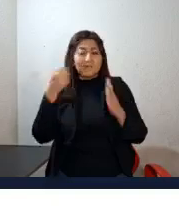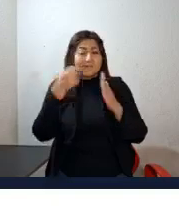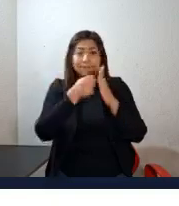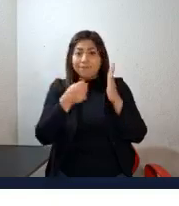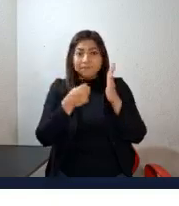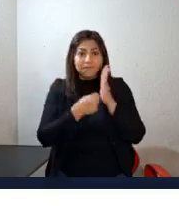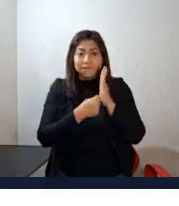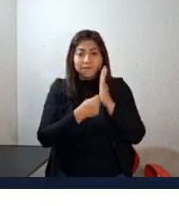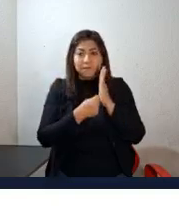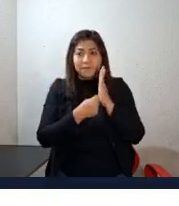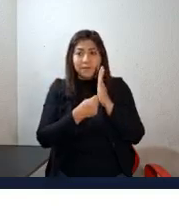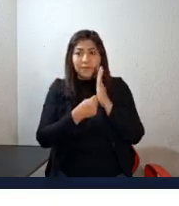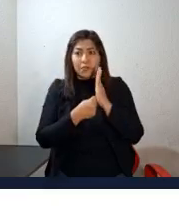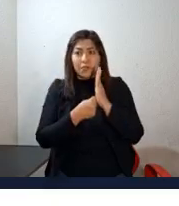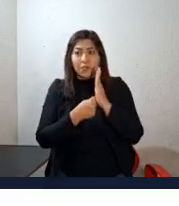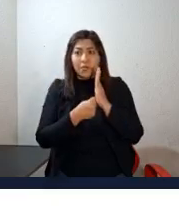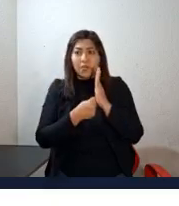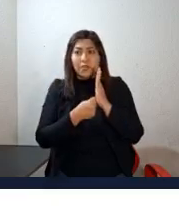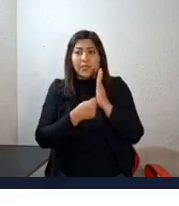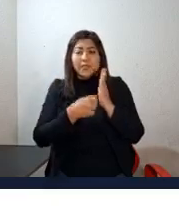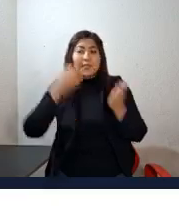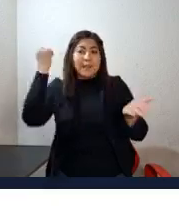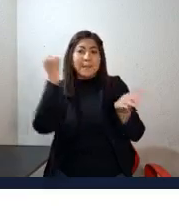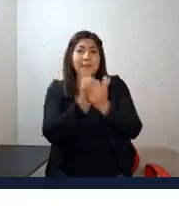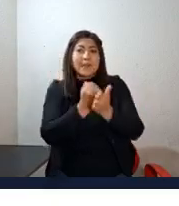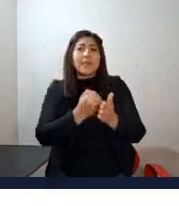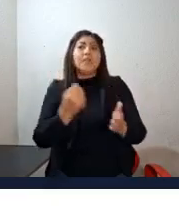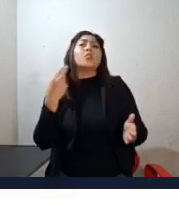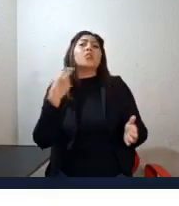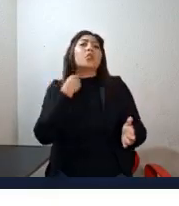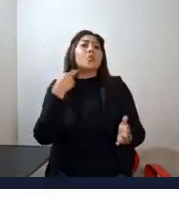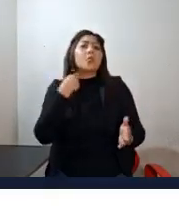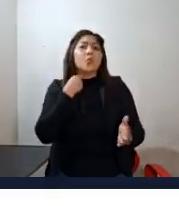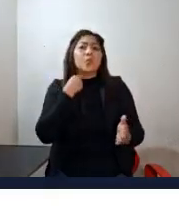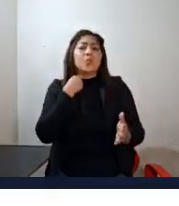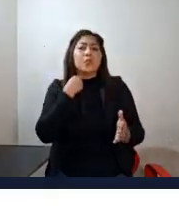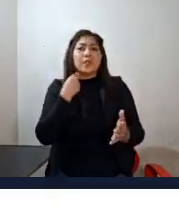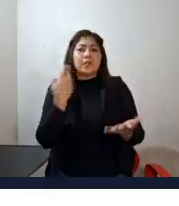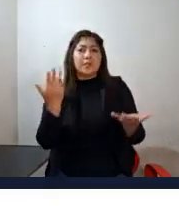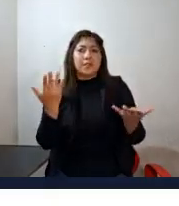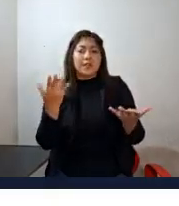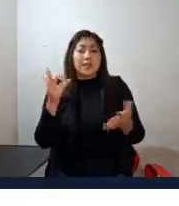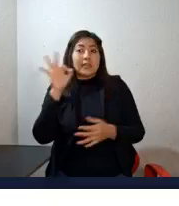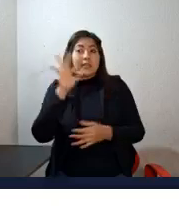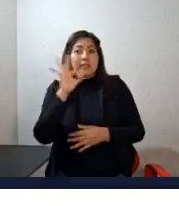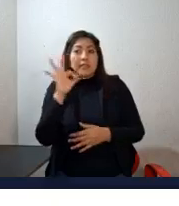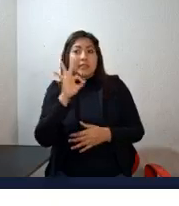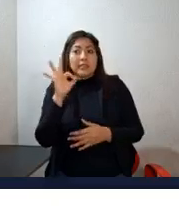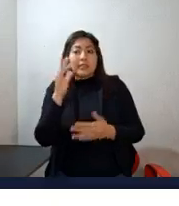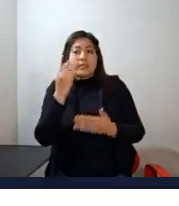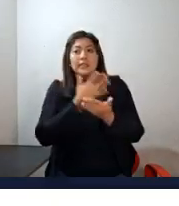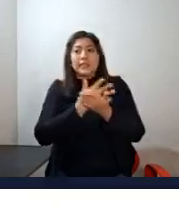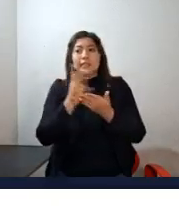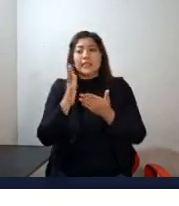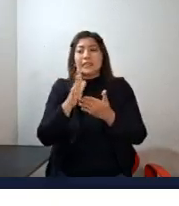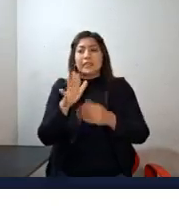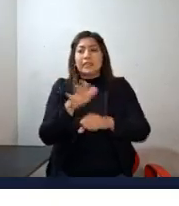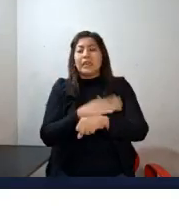con notario, o las estarán desalojando, cabe la posibilidad que ellos sí tengan el testamento con notario,